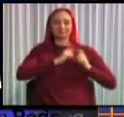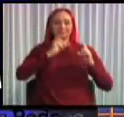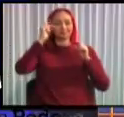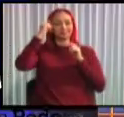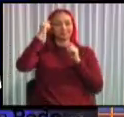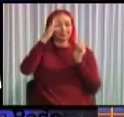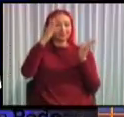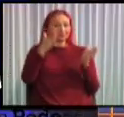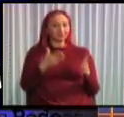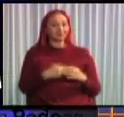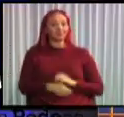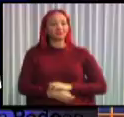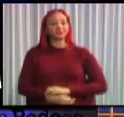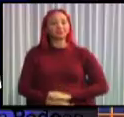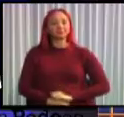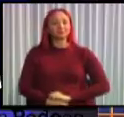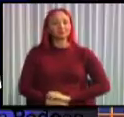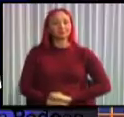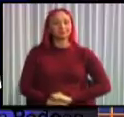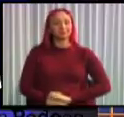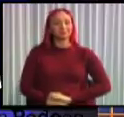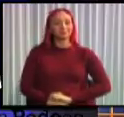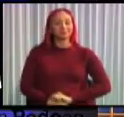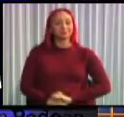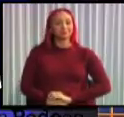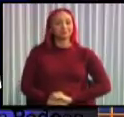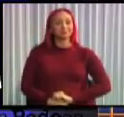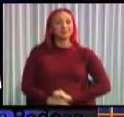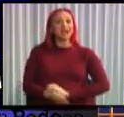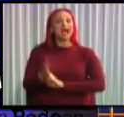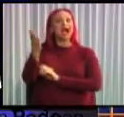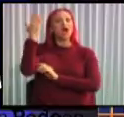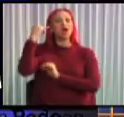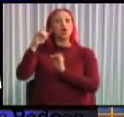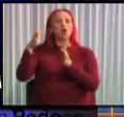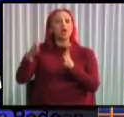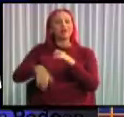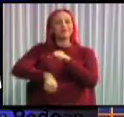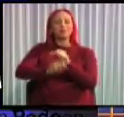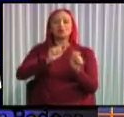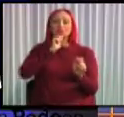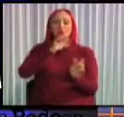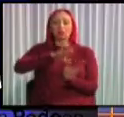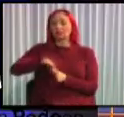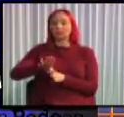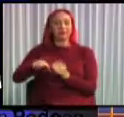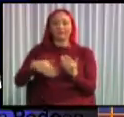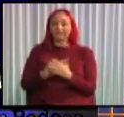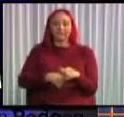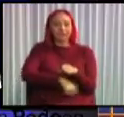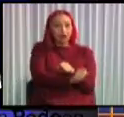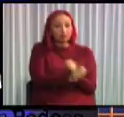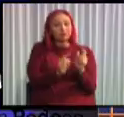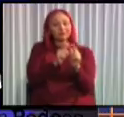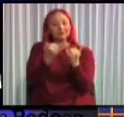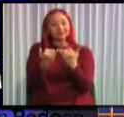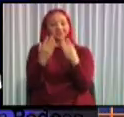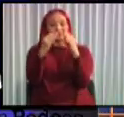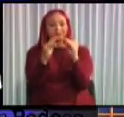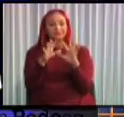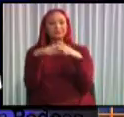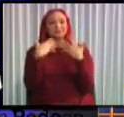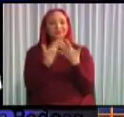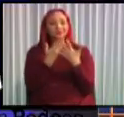los costarricenses, que son algunos exjugadores de fútbol, pero que del todo no han dejado el fútbol. Vamos a ver en esta noche